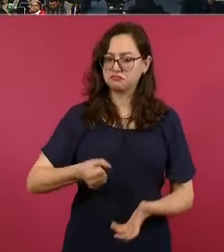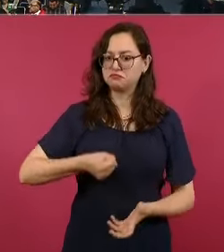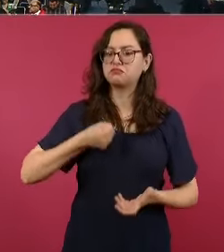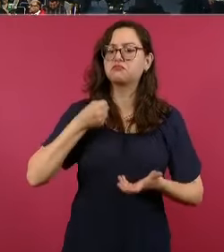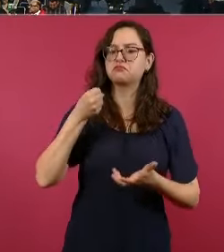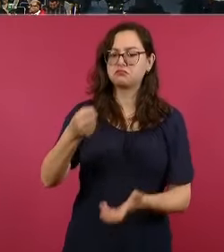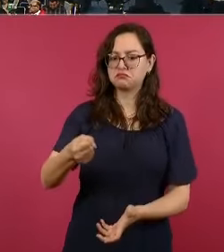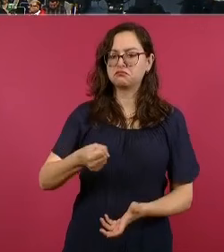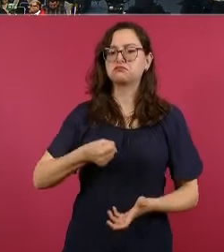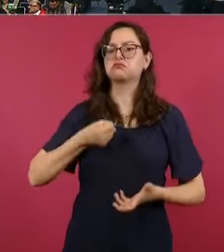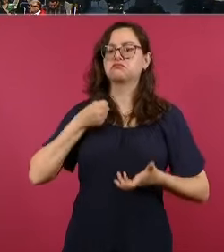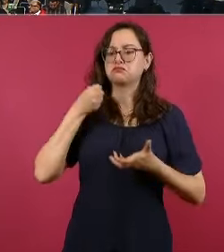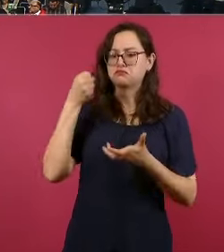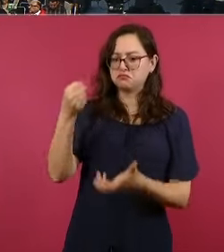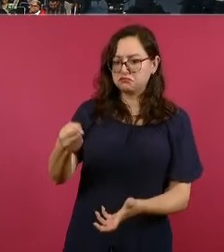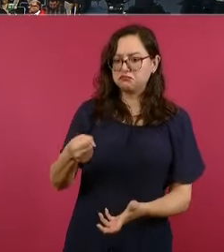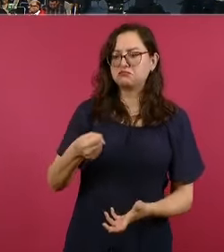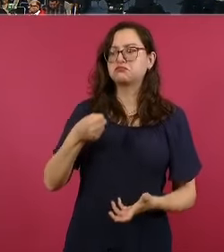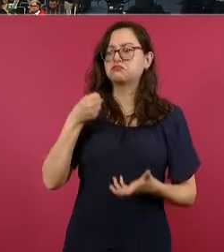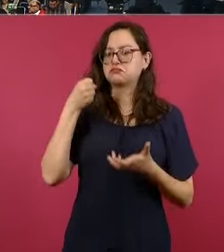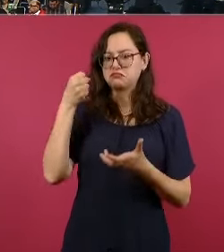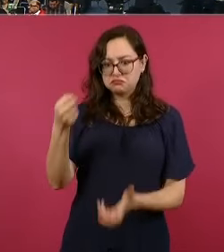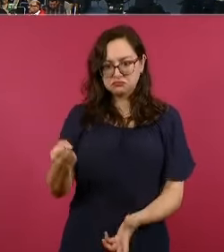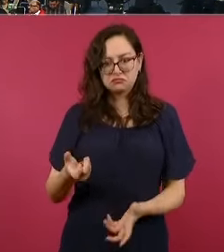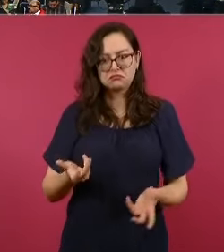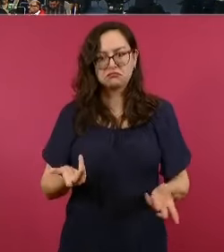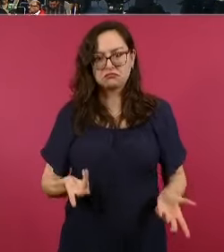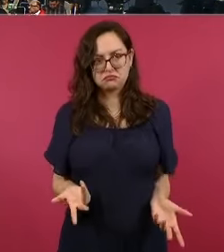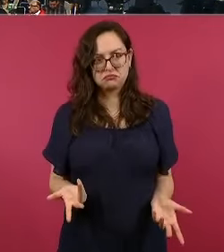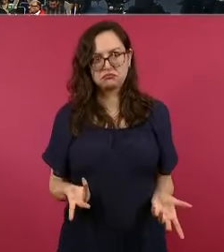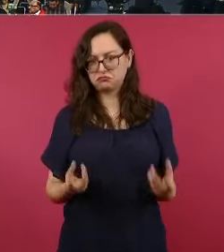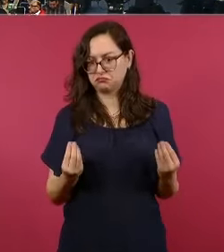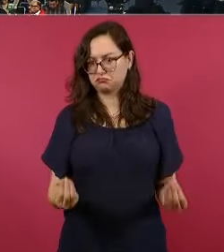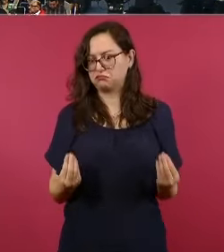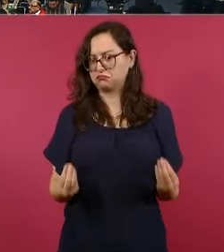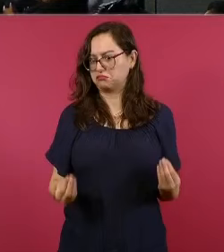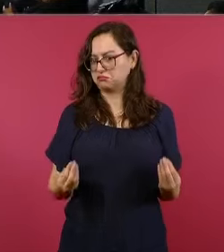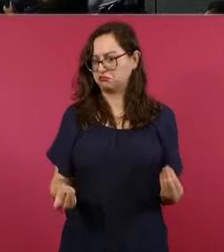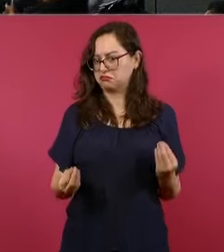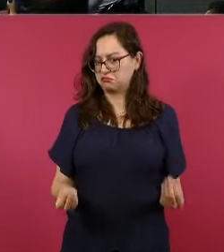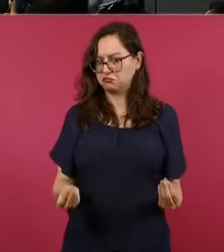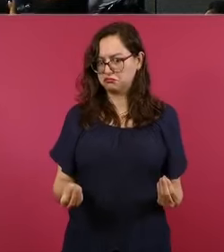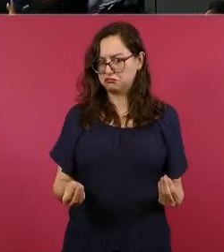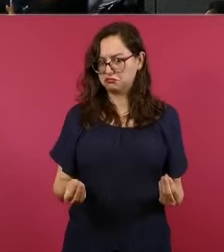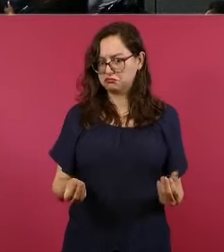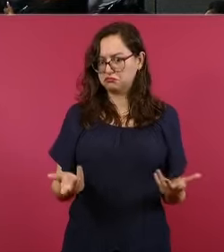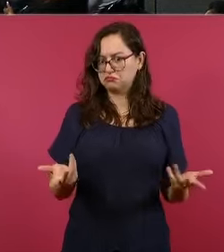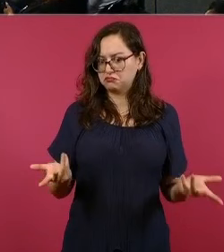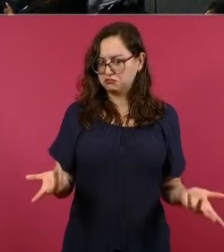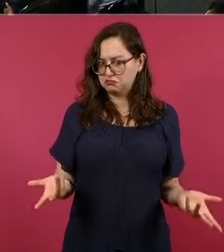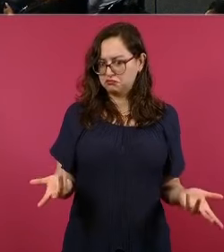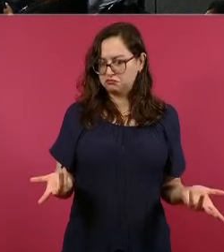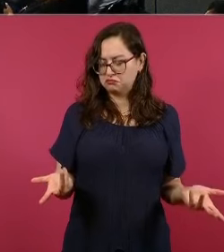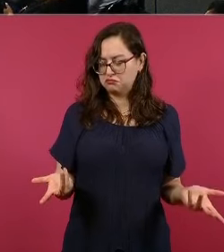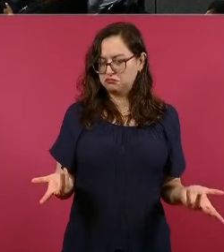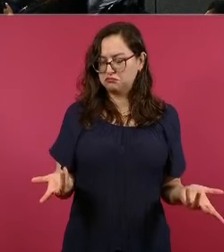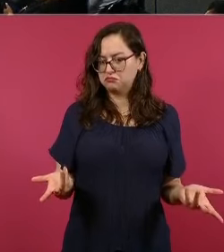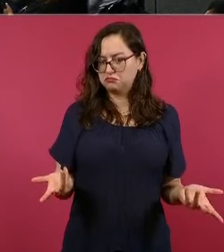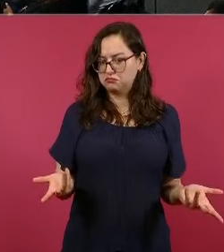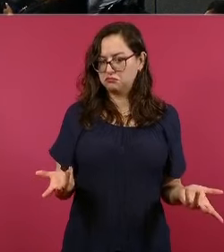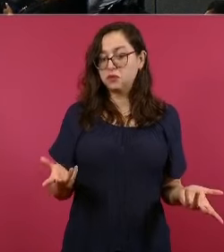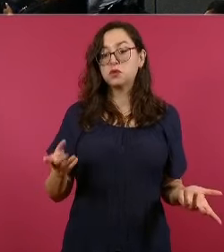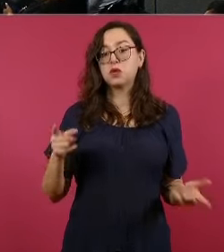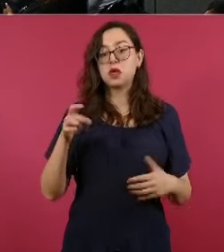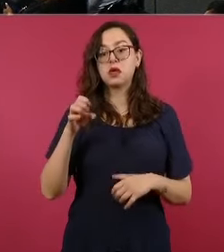en en estos proyectos está pues asociado con una